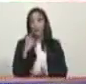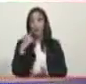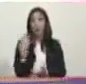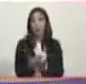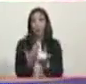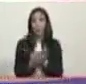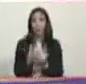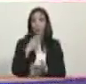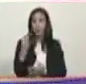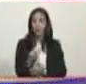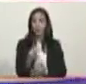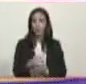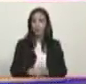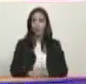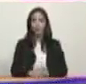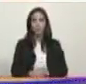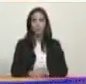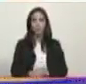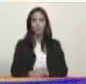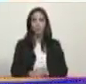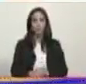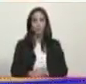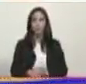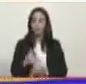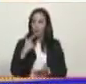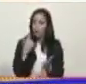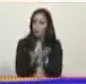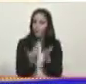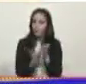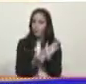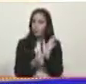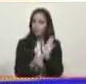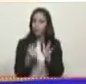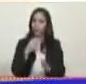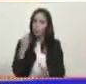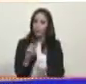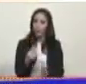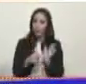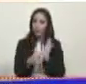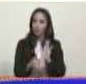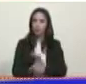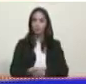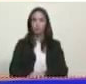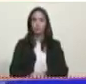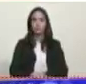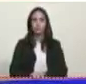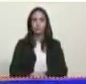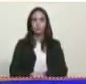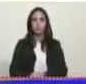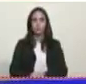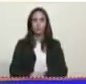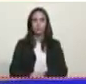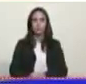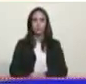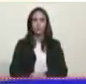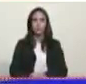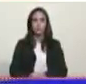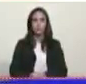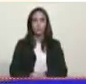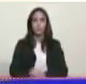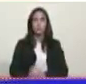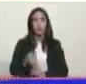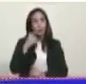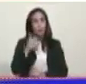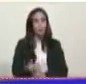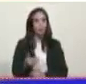prácticos, con resultados prácticos en la vida del pueblo, ¿verdad? Así que muy importante